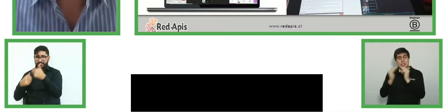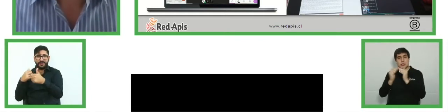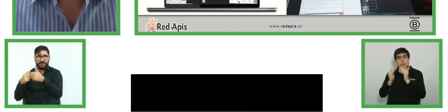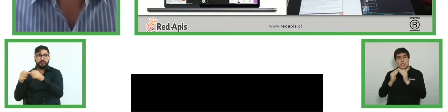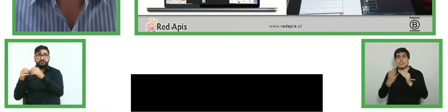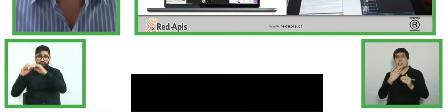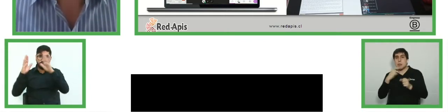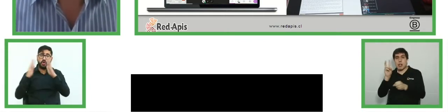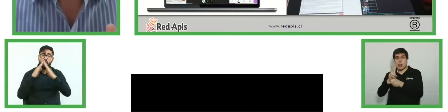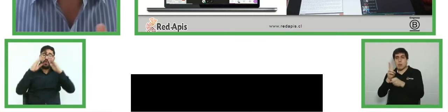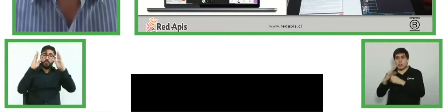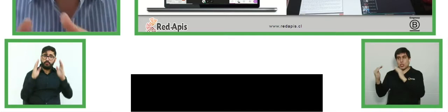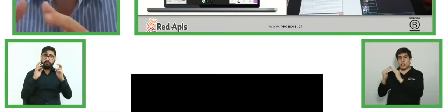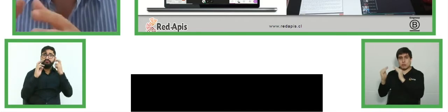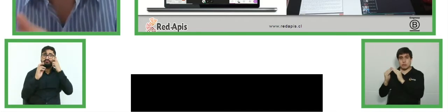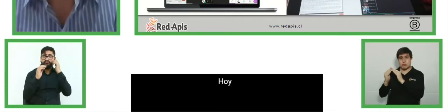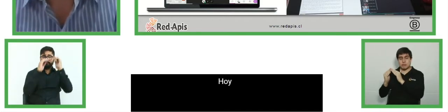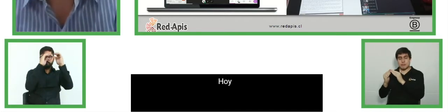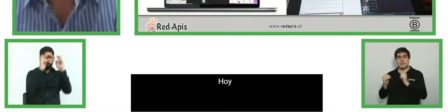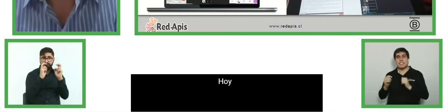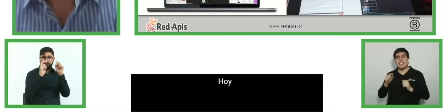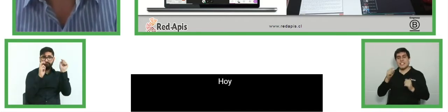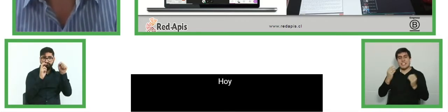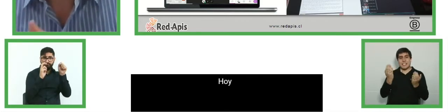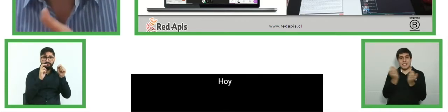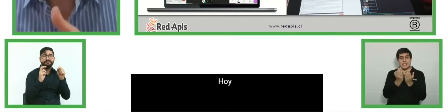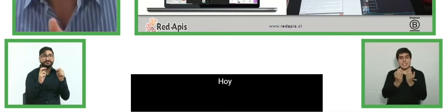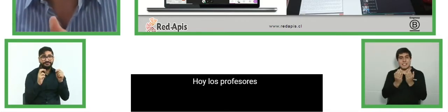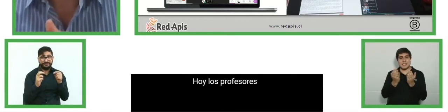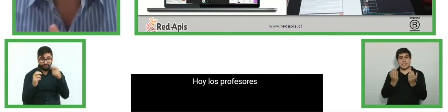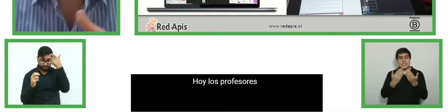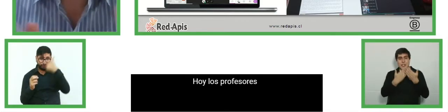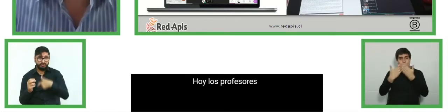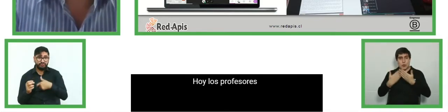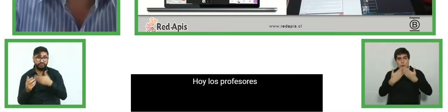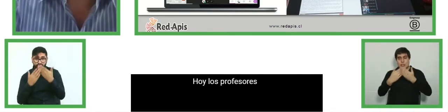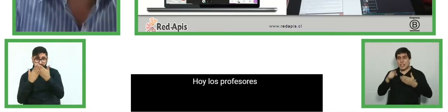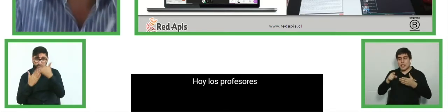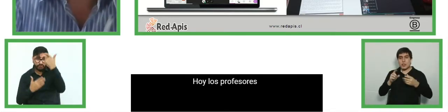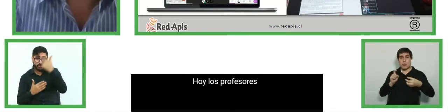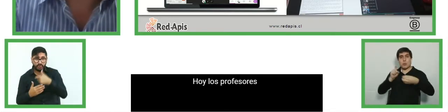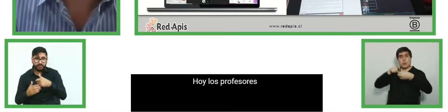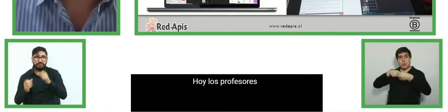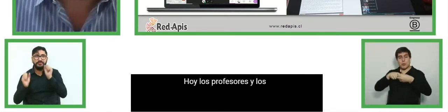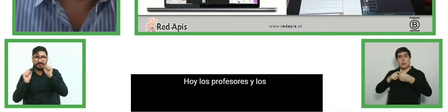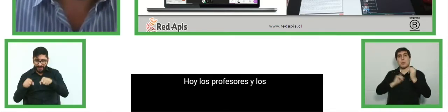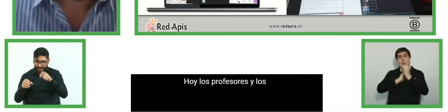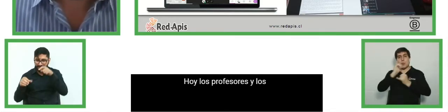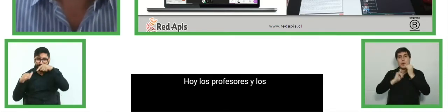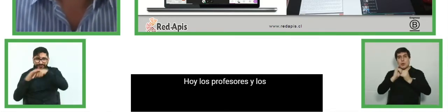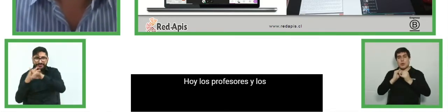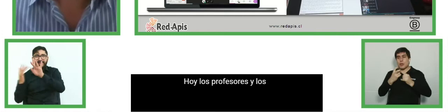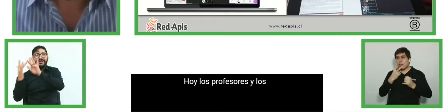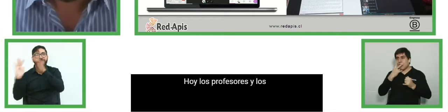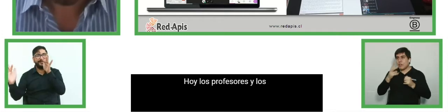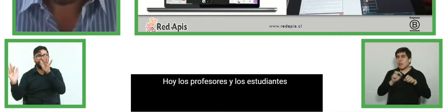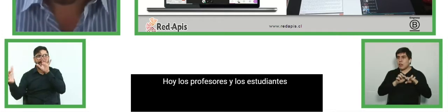casas, y hoy día los estudiantes se conectan a las clases en línea, como estamos hoy en día, y además van viendo la transcripción en tiempo